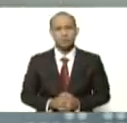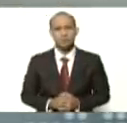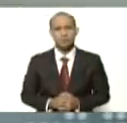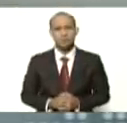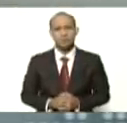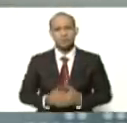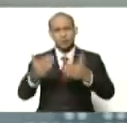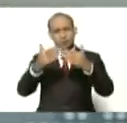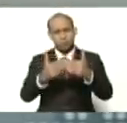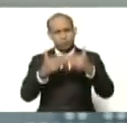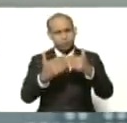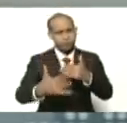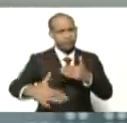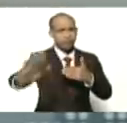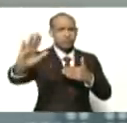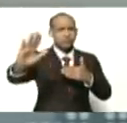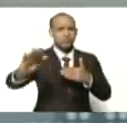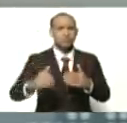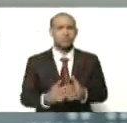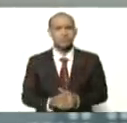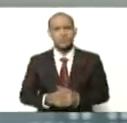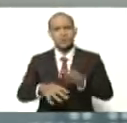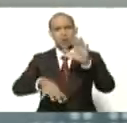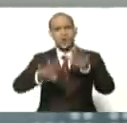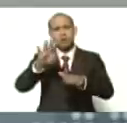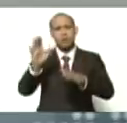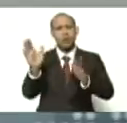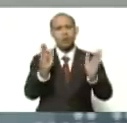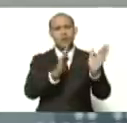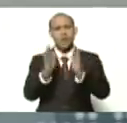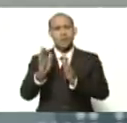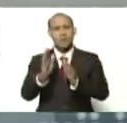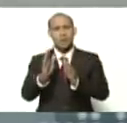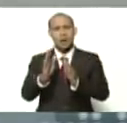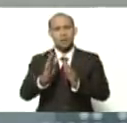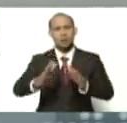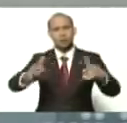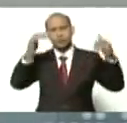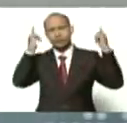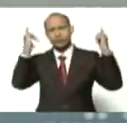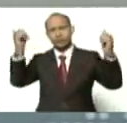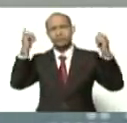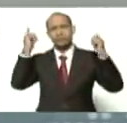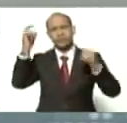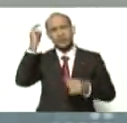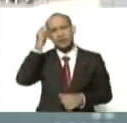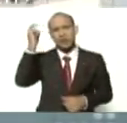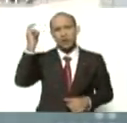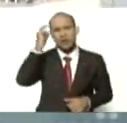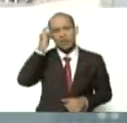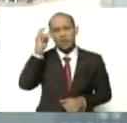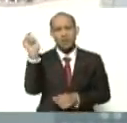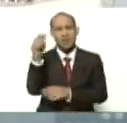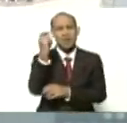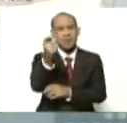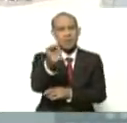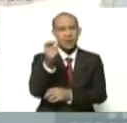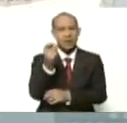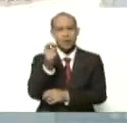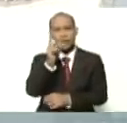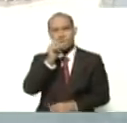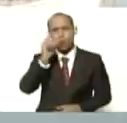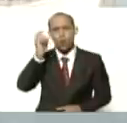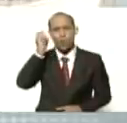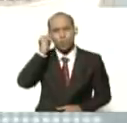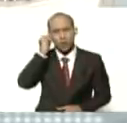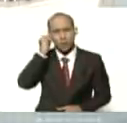partir de hoy los 14 de marzo celebraremos el día del pescador y la pescadora artesanal